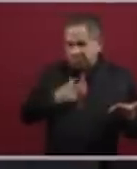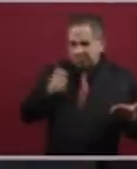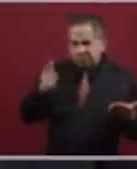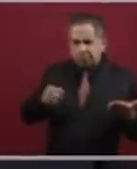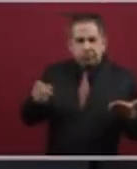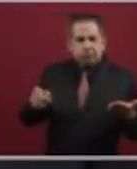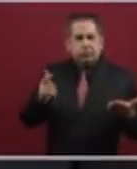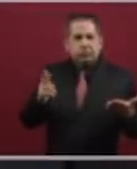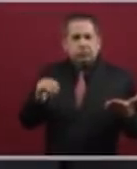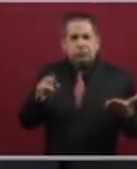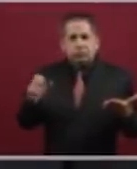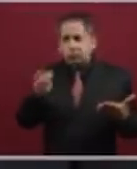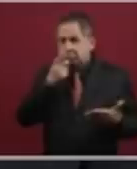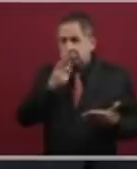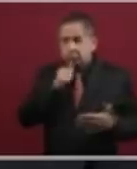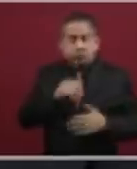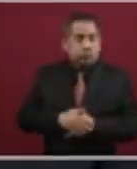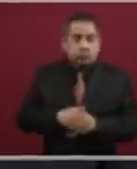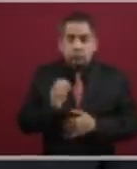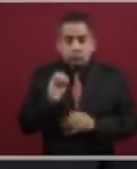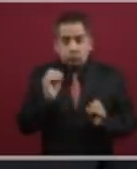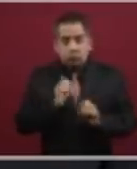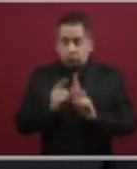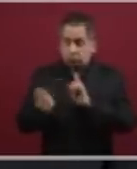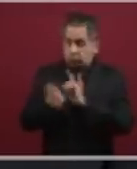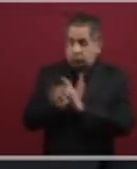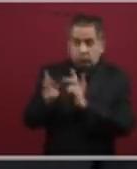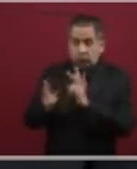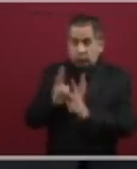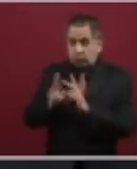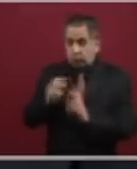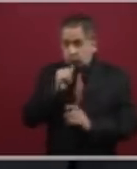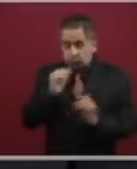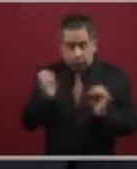IMSS. No he podido ver a Carlos,